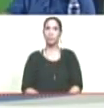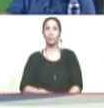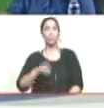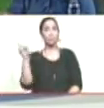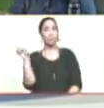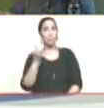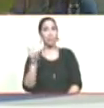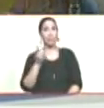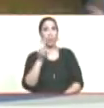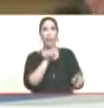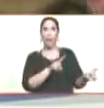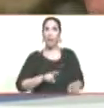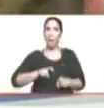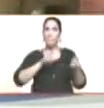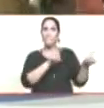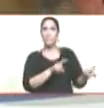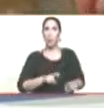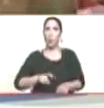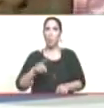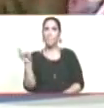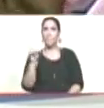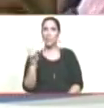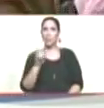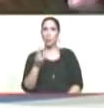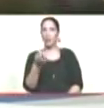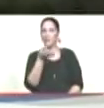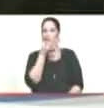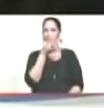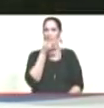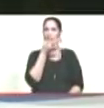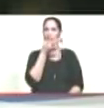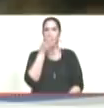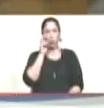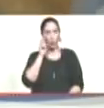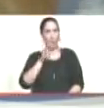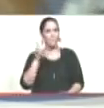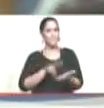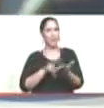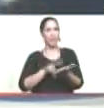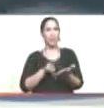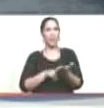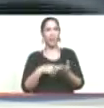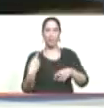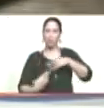Venezuela del campo, la Venezuela verde produciendo. Esa es la verdadera revolución.